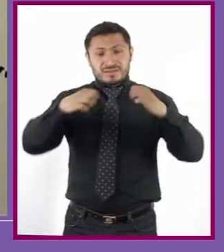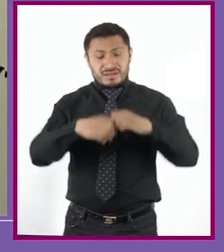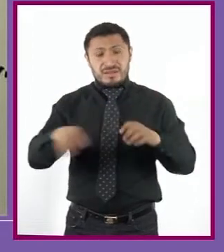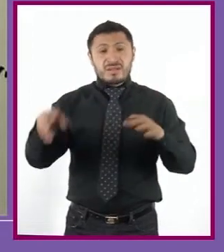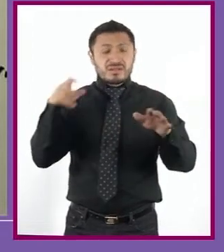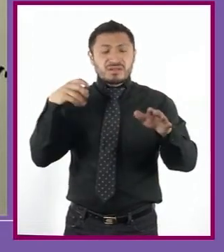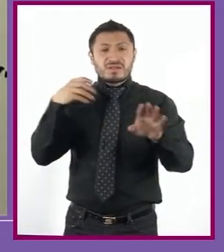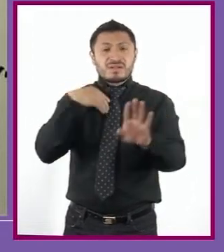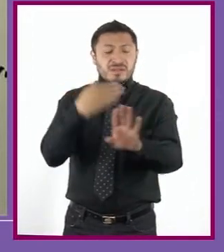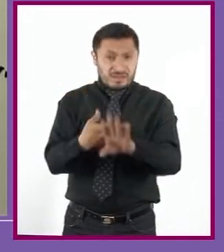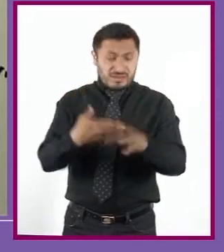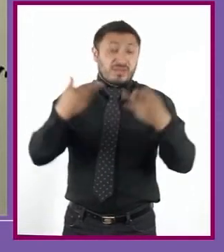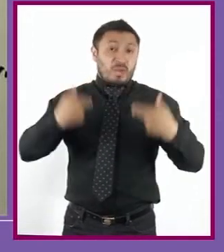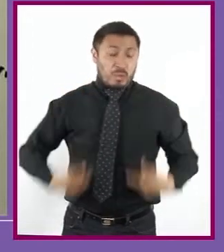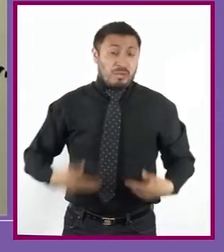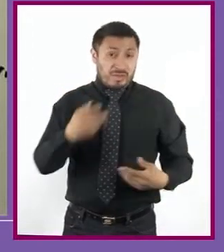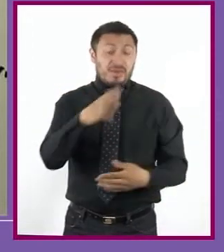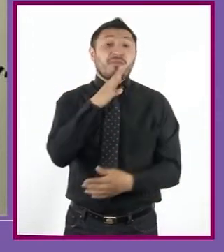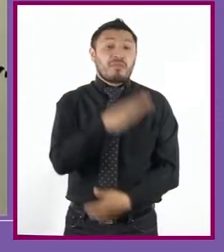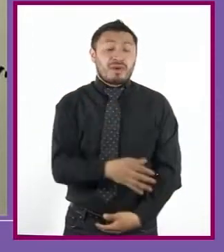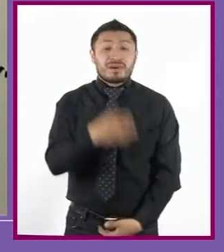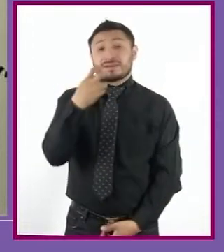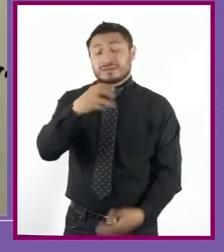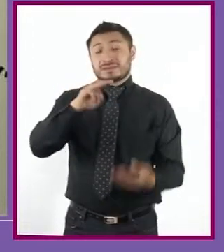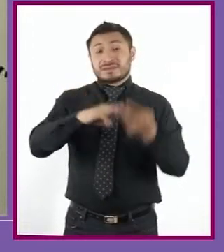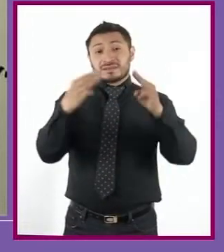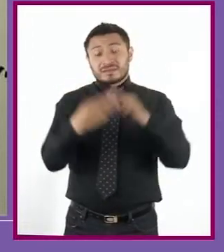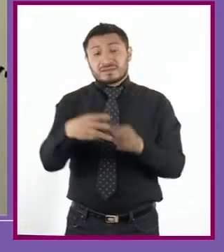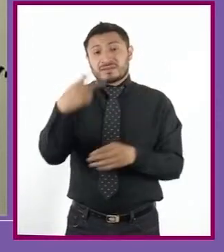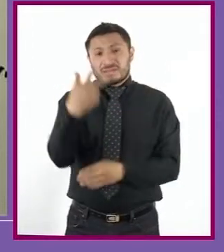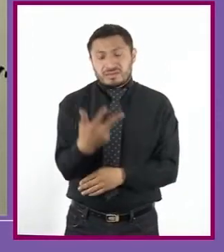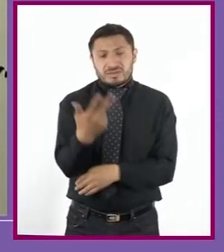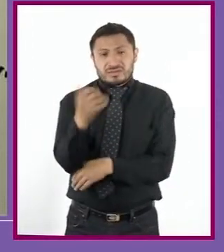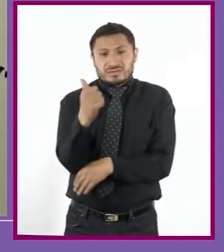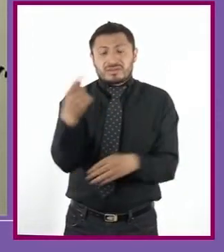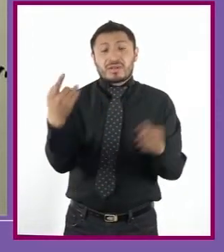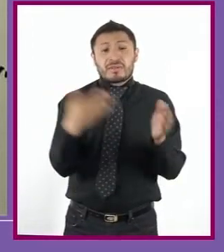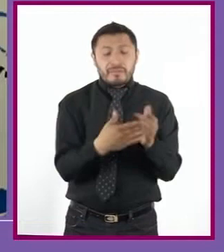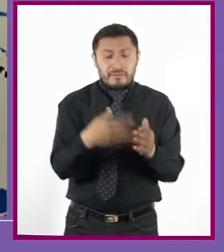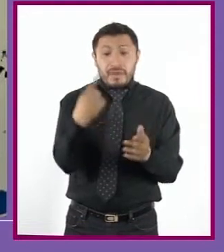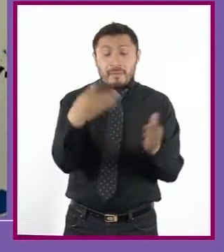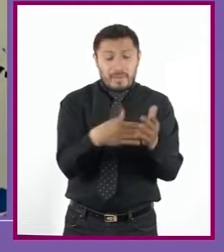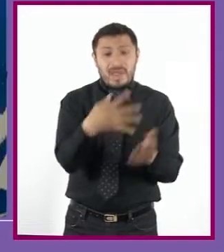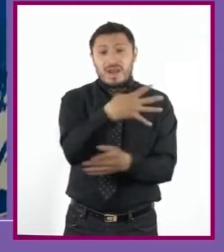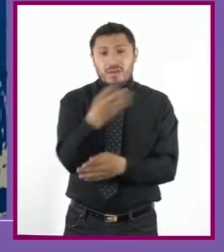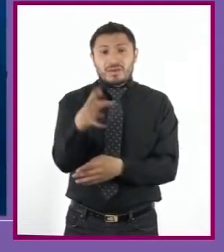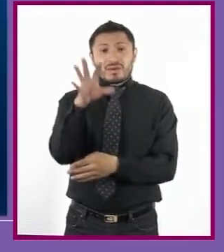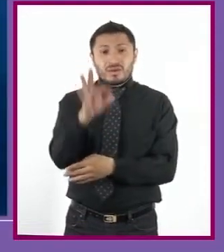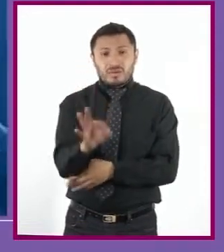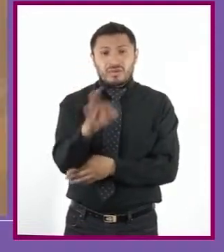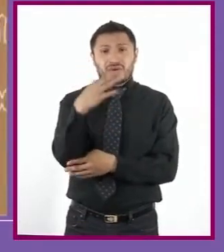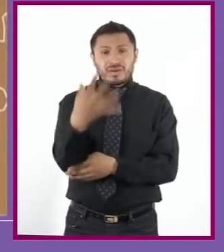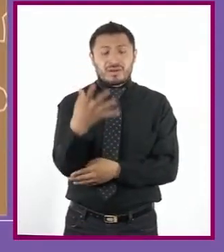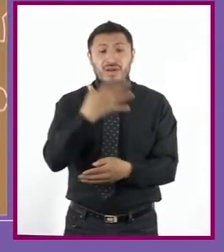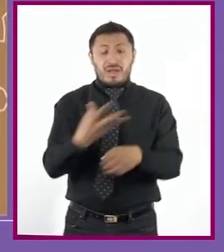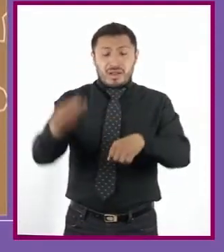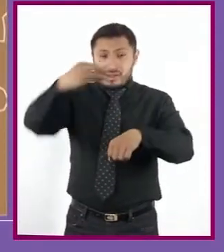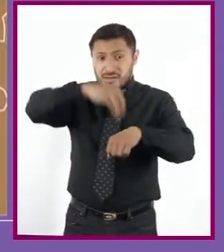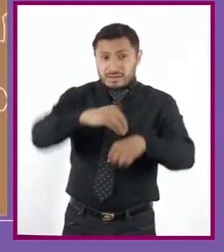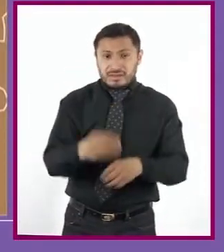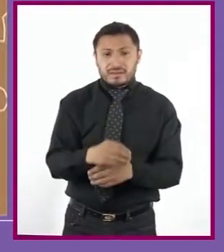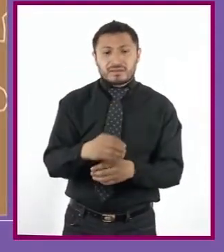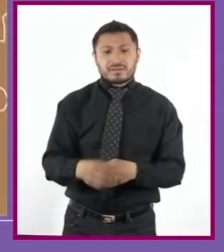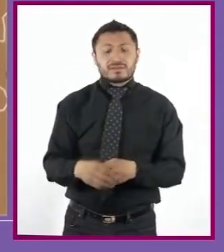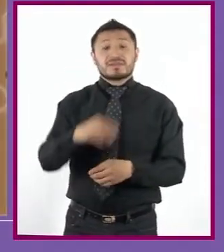cometidos contra la humanidad. Por tal motivo, el 8 de agosto de 1945 se estableció en